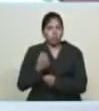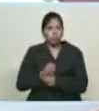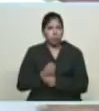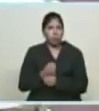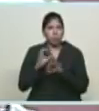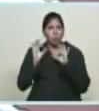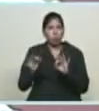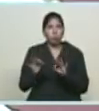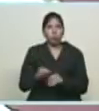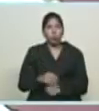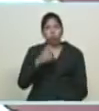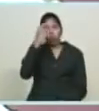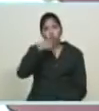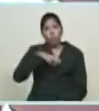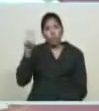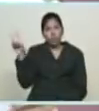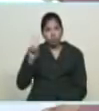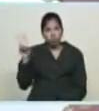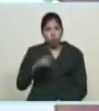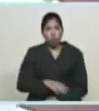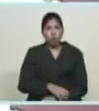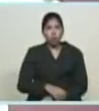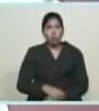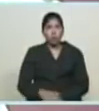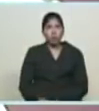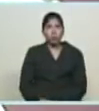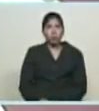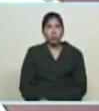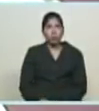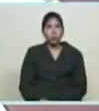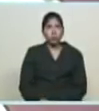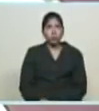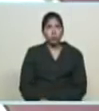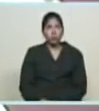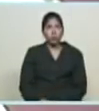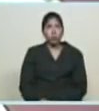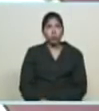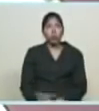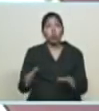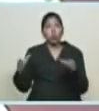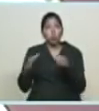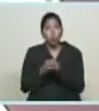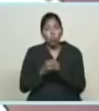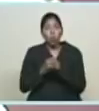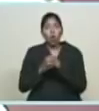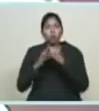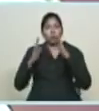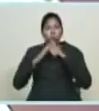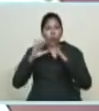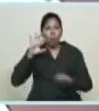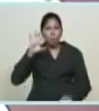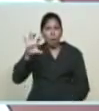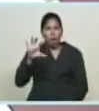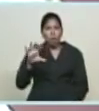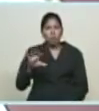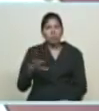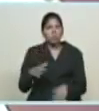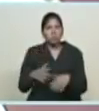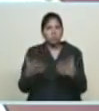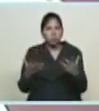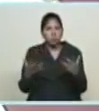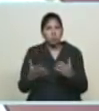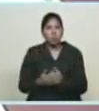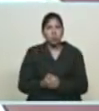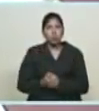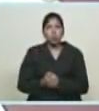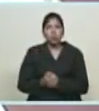del movimiento Somos Venezuela, del movimiento Eulalia Burós de Hogares de la Patria, es buscar a todas